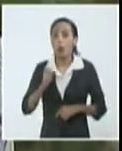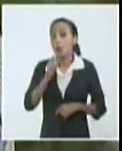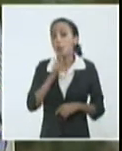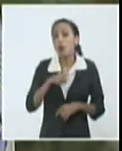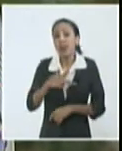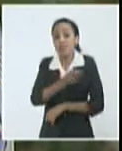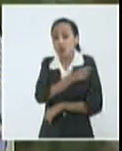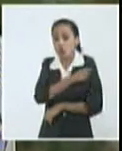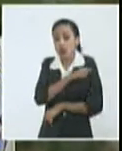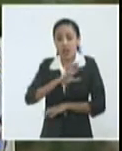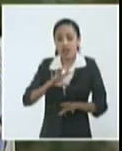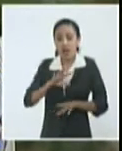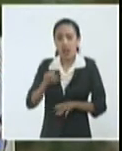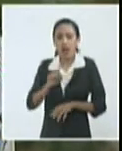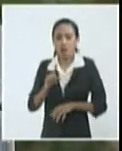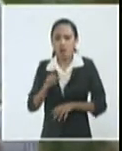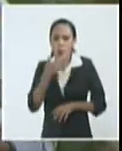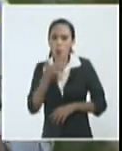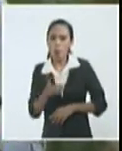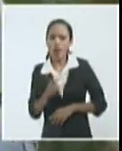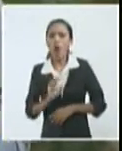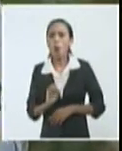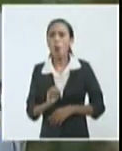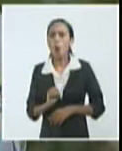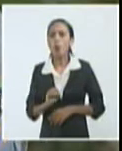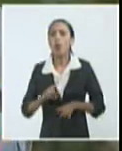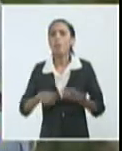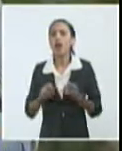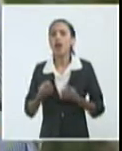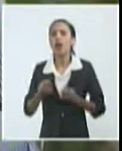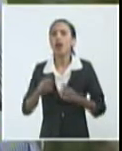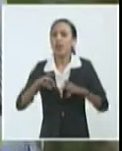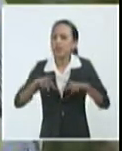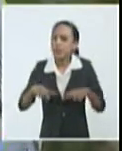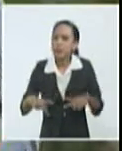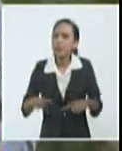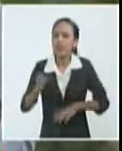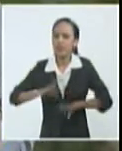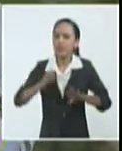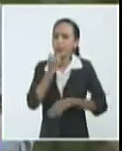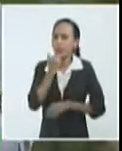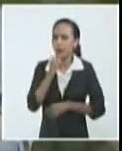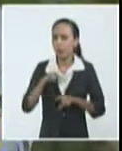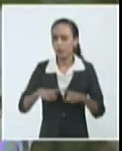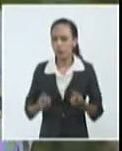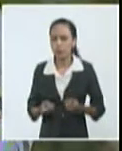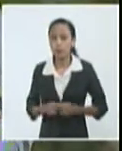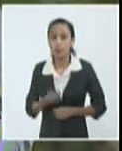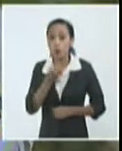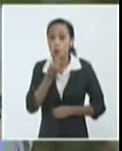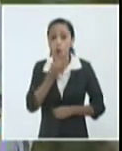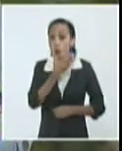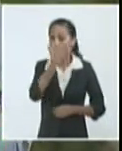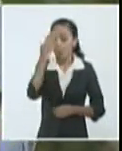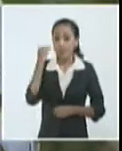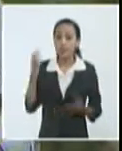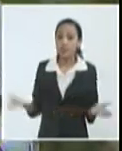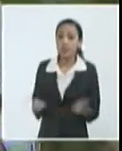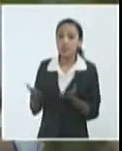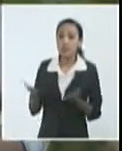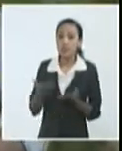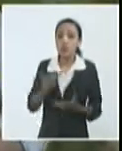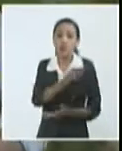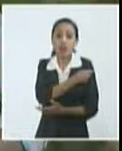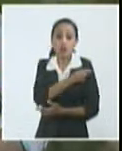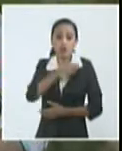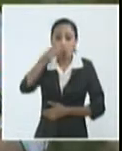sostenibilidad en lo que estamos haciendo. Bueno, primero, no podemos olvidar que el desarrollo de la vacunación en Cuba fue un sistema que